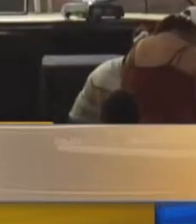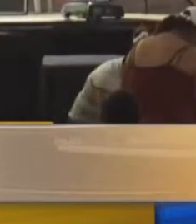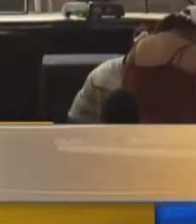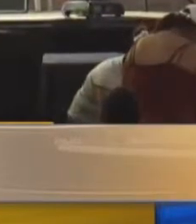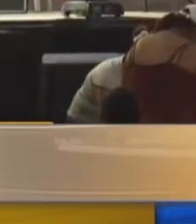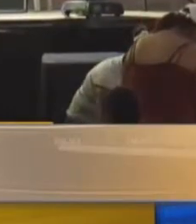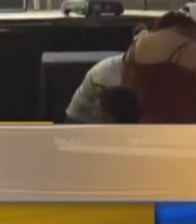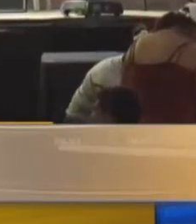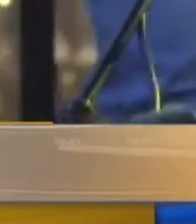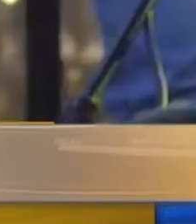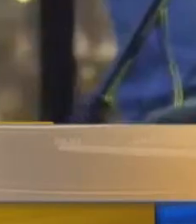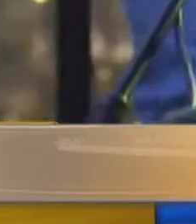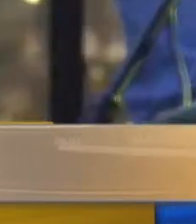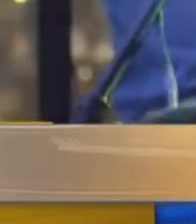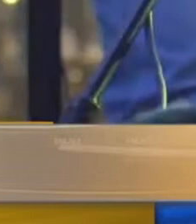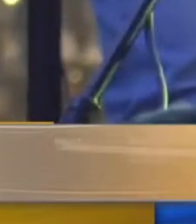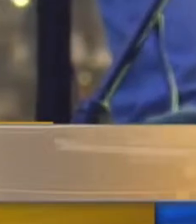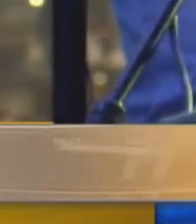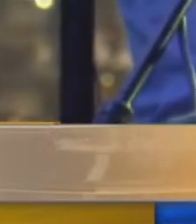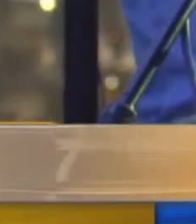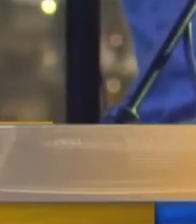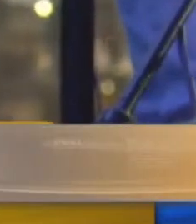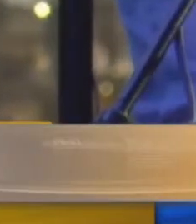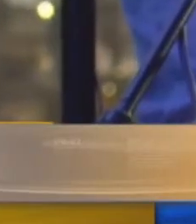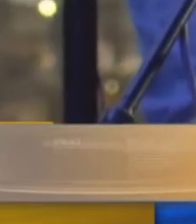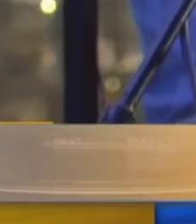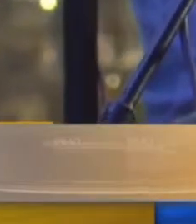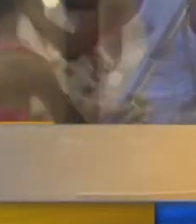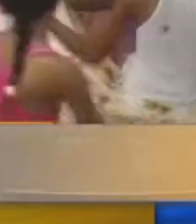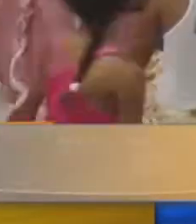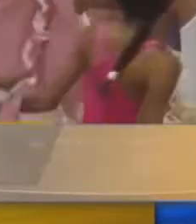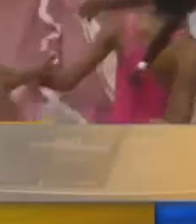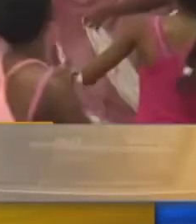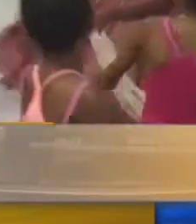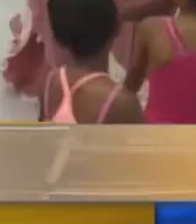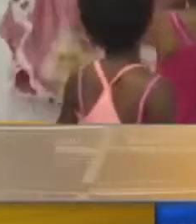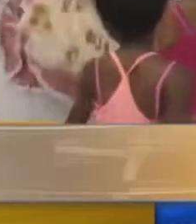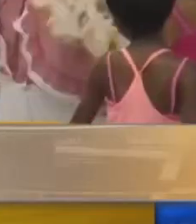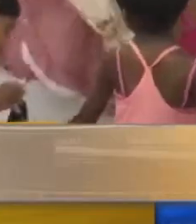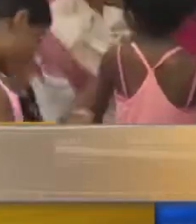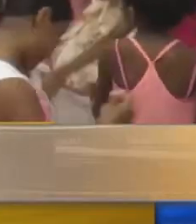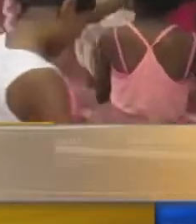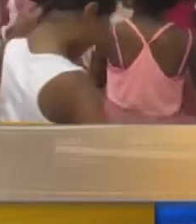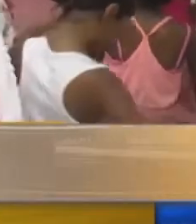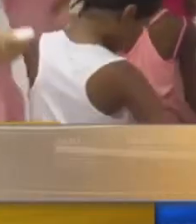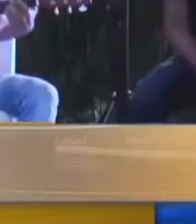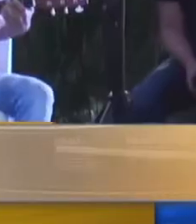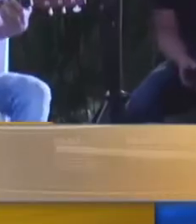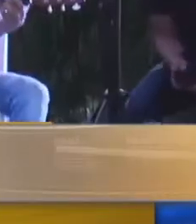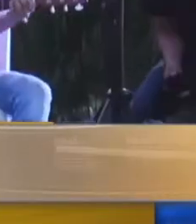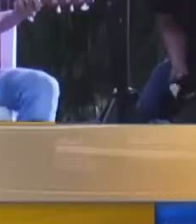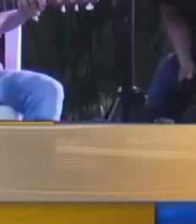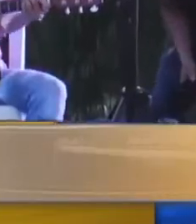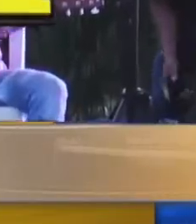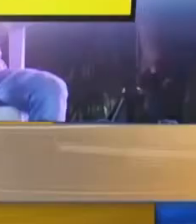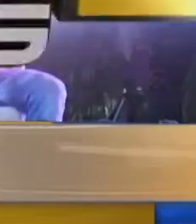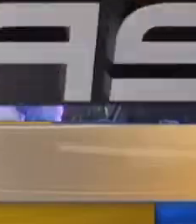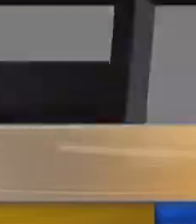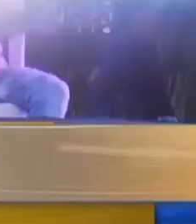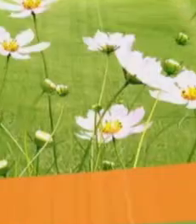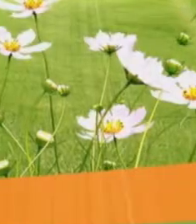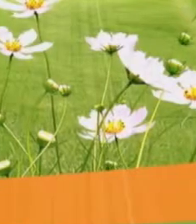Y al cierre, más de un centenar de hojas de vida recibió la Secretaría de Desarrollo Económico y Social para la escogencia de instructores de las escuelas de